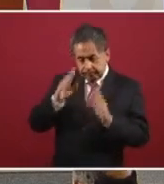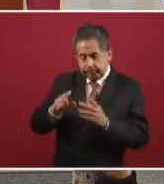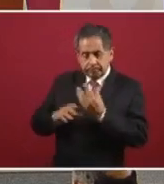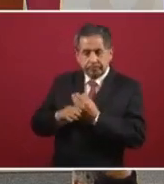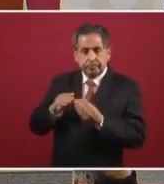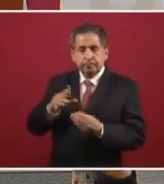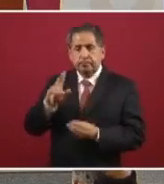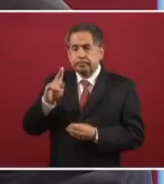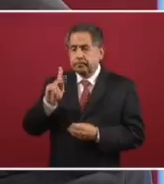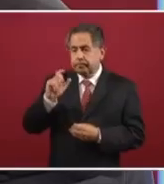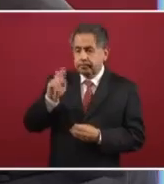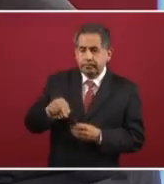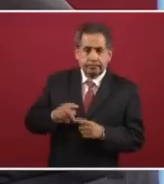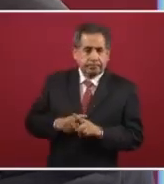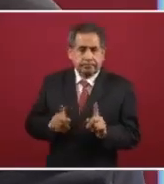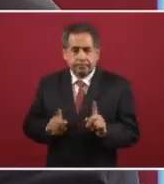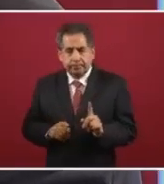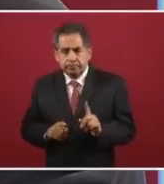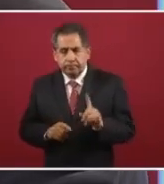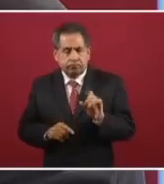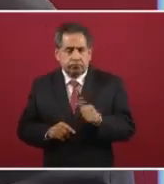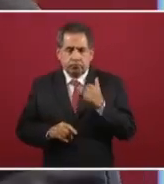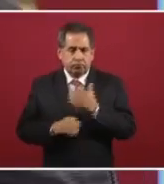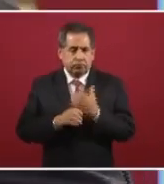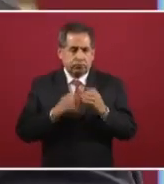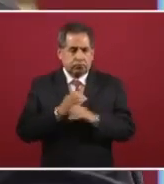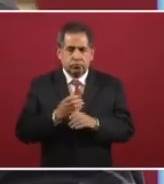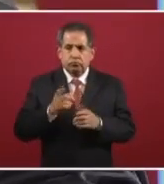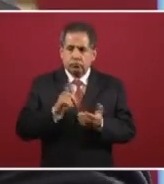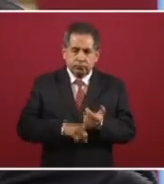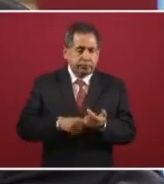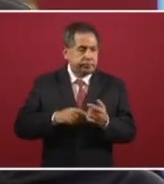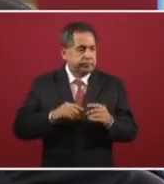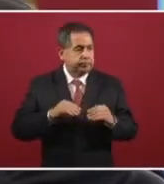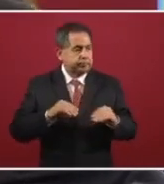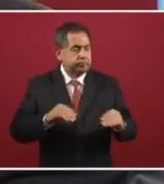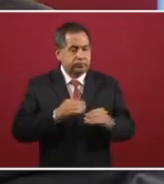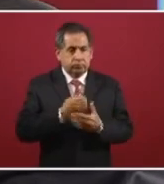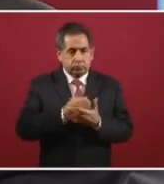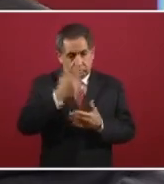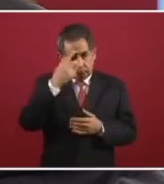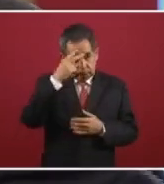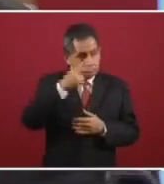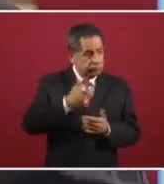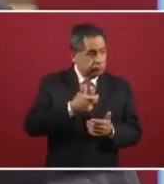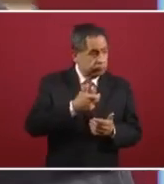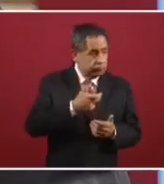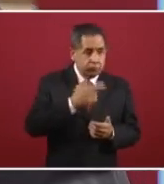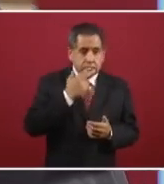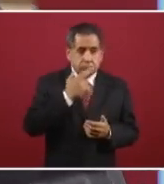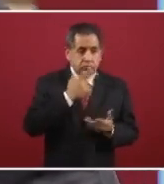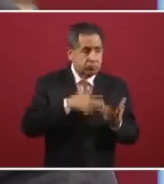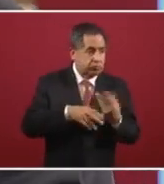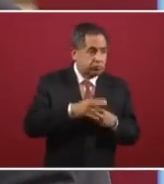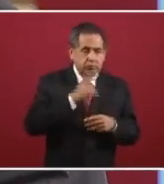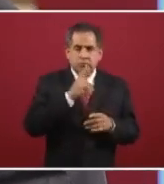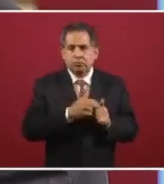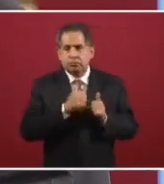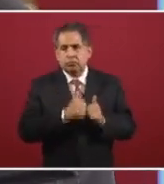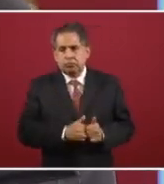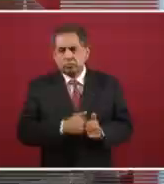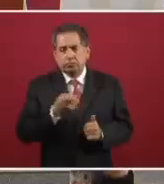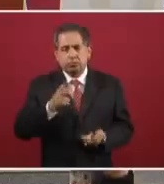Ebrard, habló sobre la reunión que sostuvo esta semana con funcionarios estadounidenses para revisar la estrategia y resultados de contención